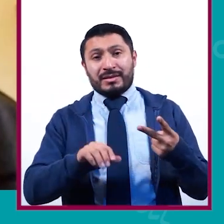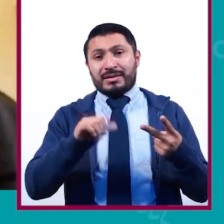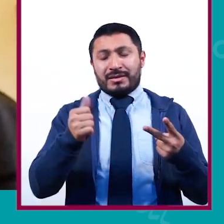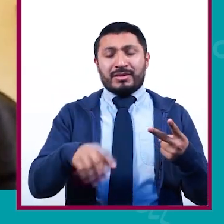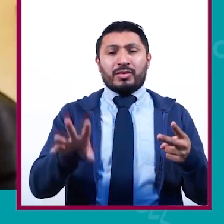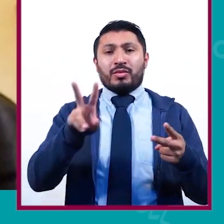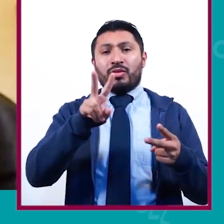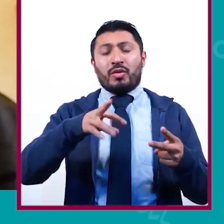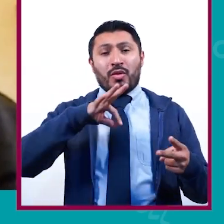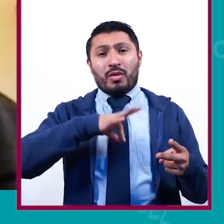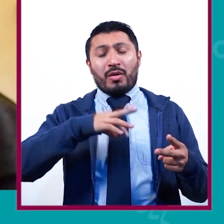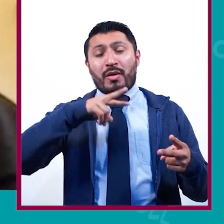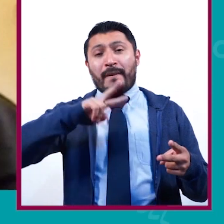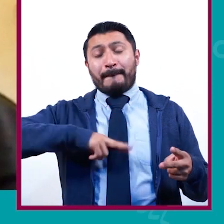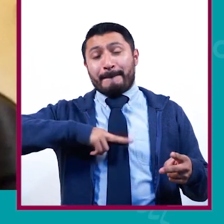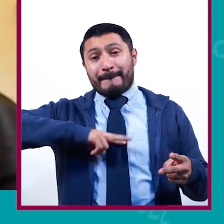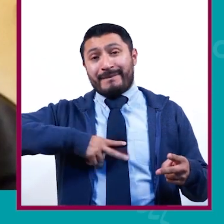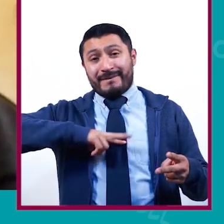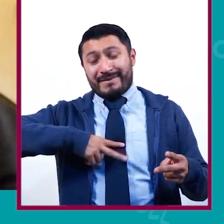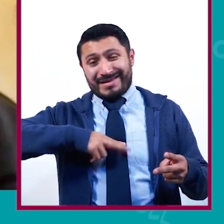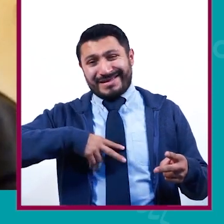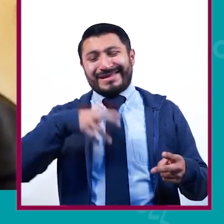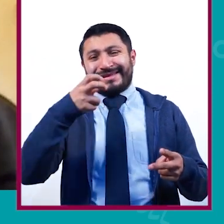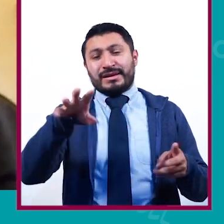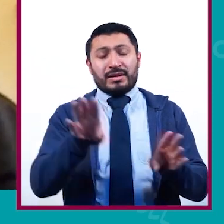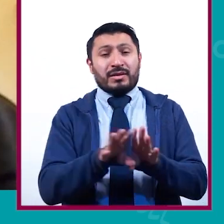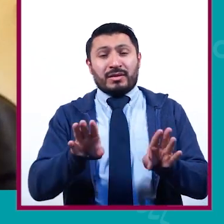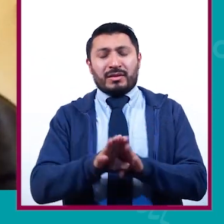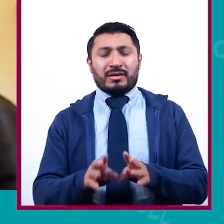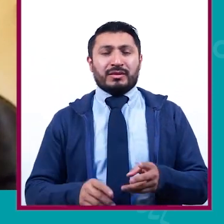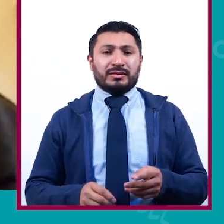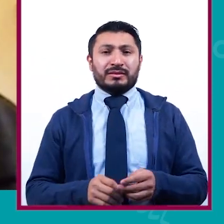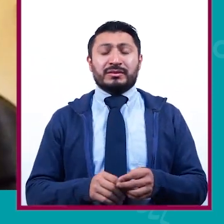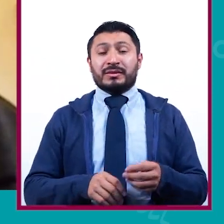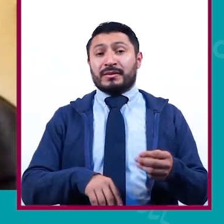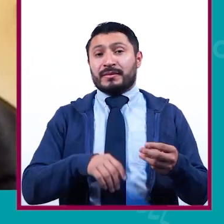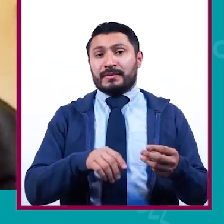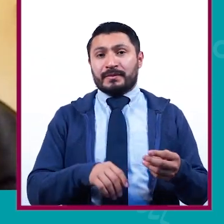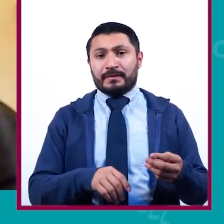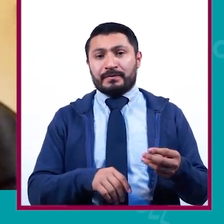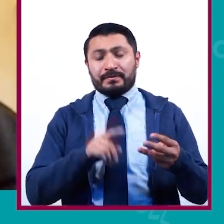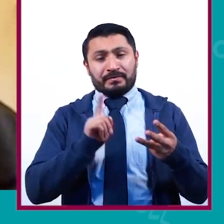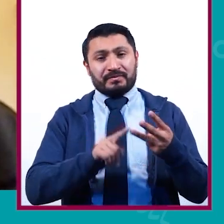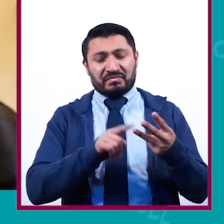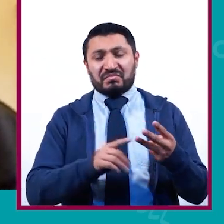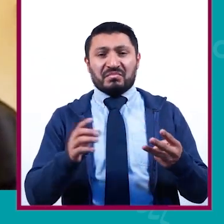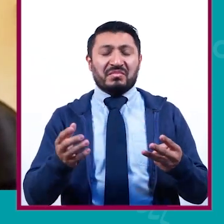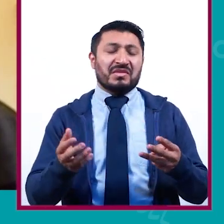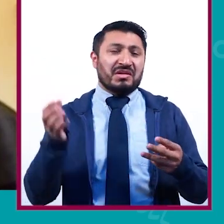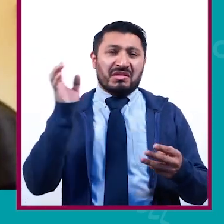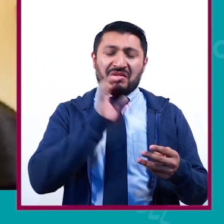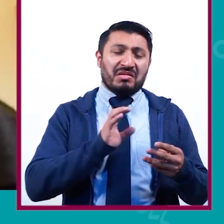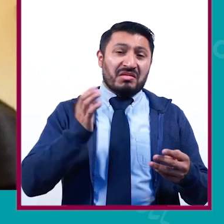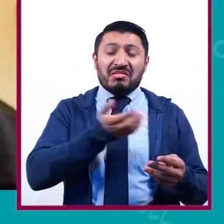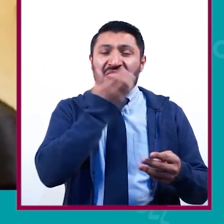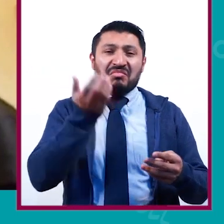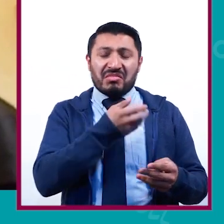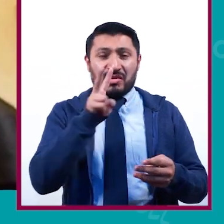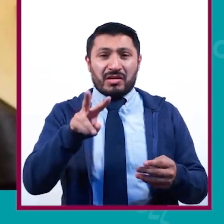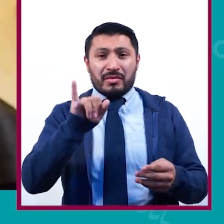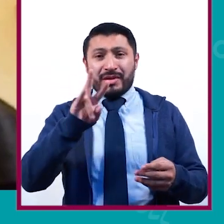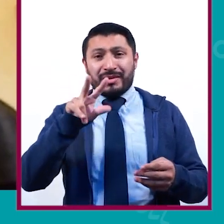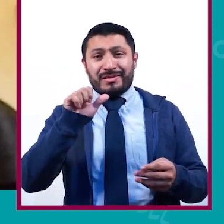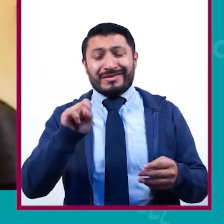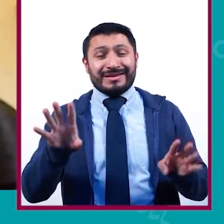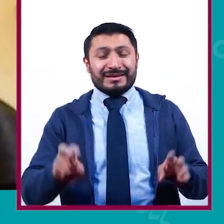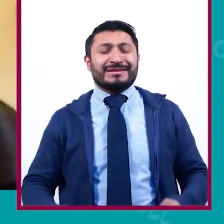como partículas virales atenuadas o partículas virales como vehículo, mientras que las vacunas clásicas son vivas y se